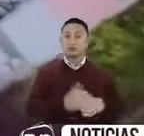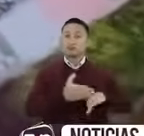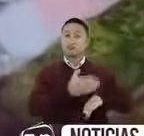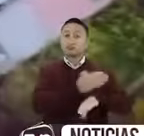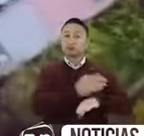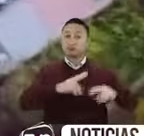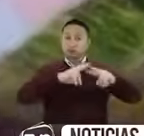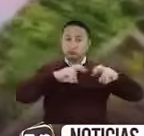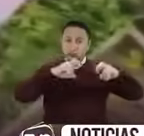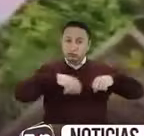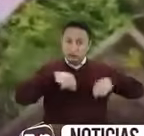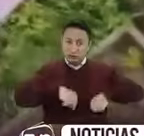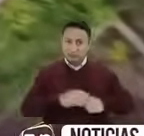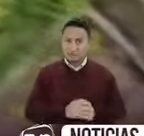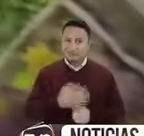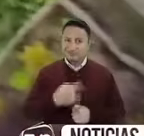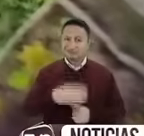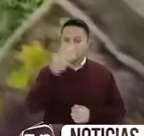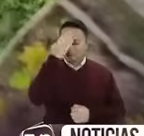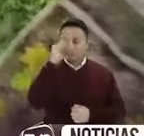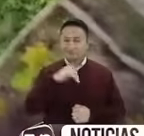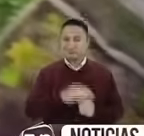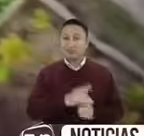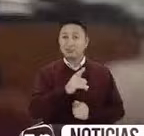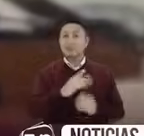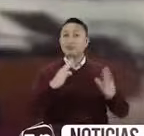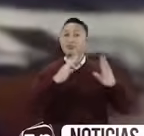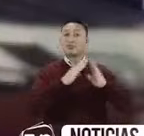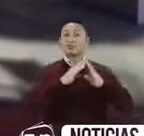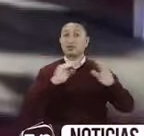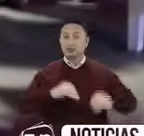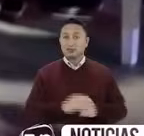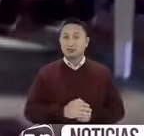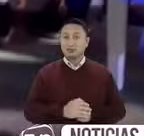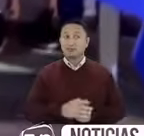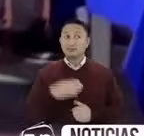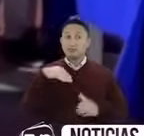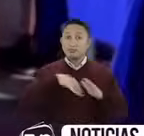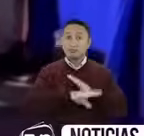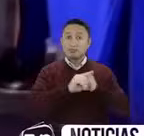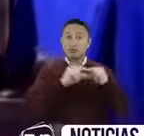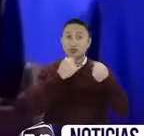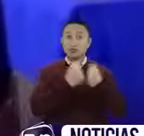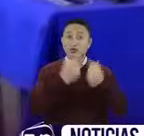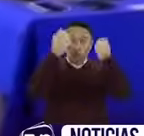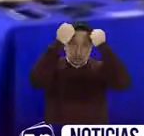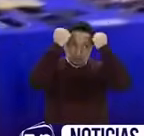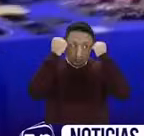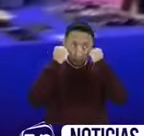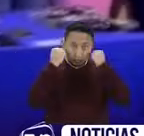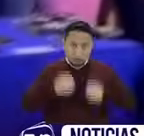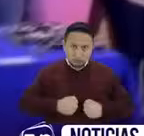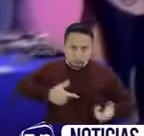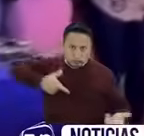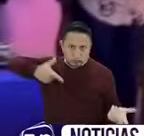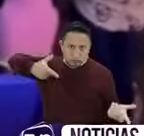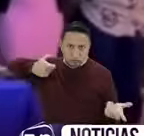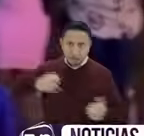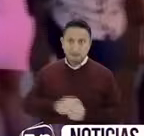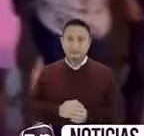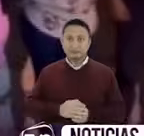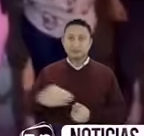la identificación de un inmueble donde al parecer había un grupo de terroristas armados. Procedieron a